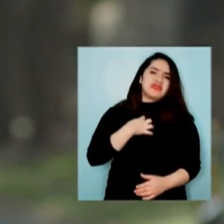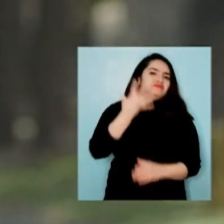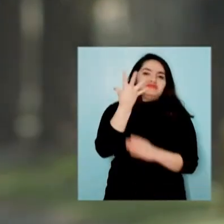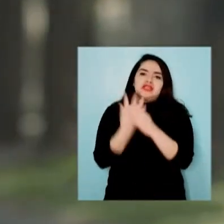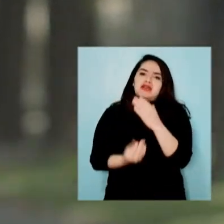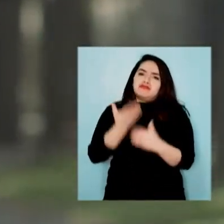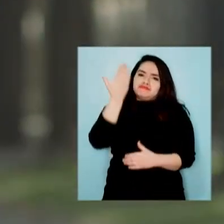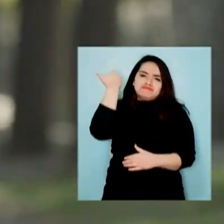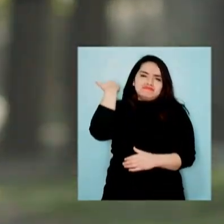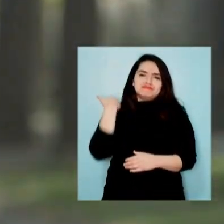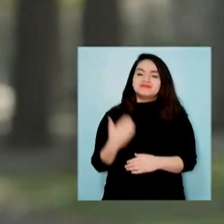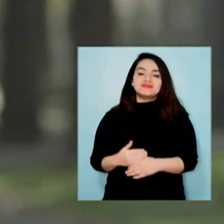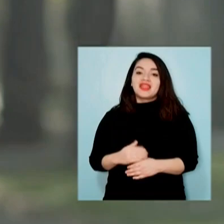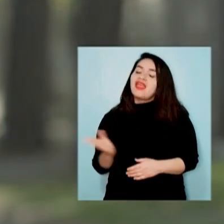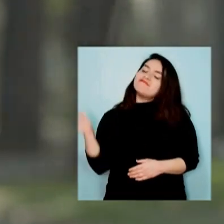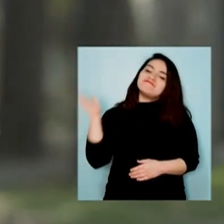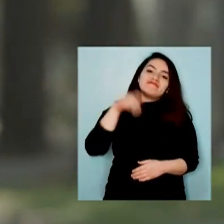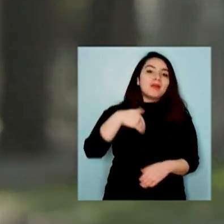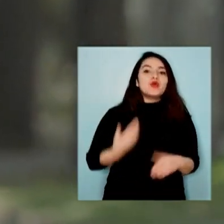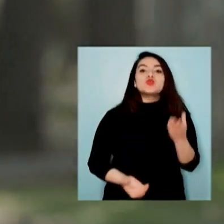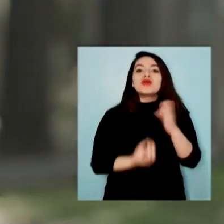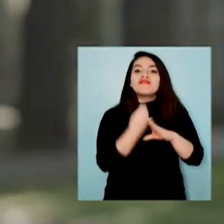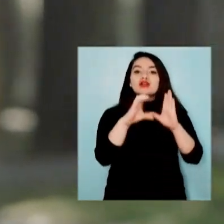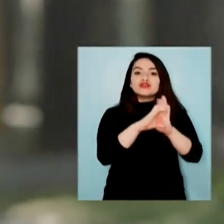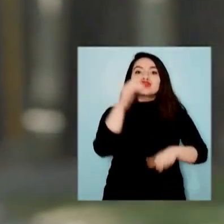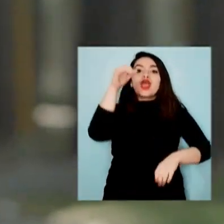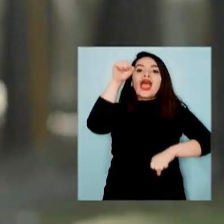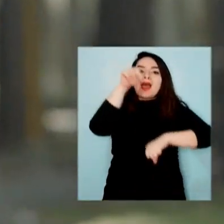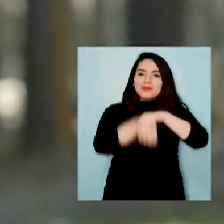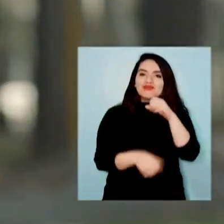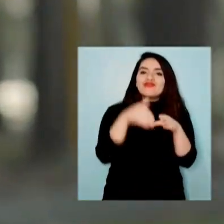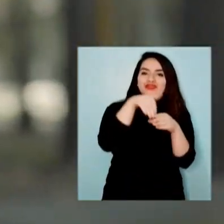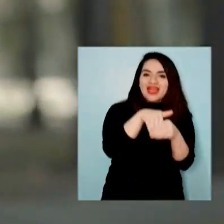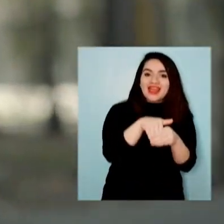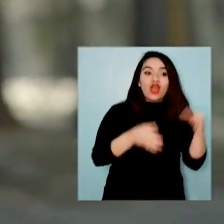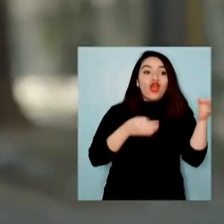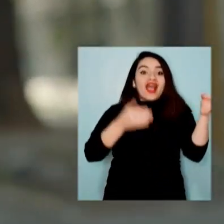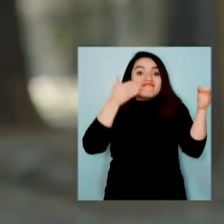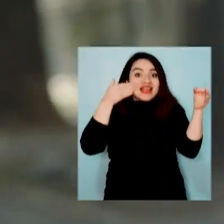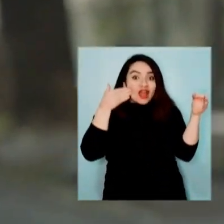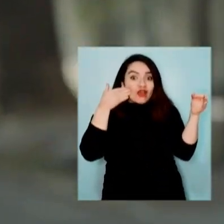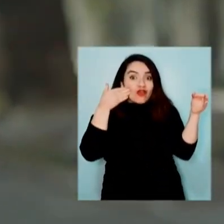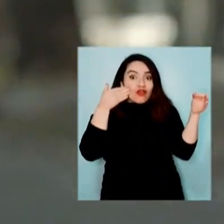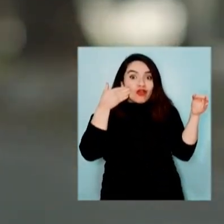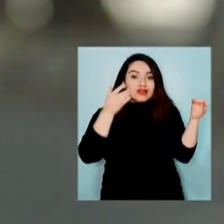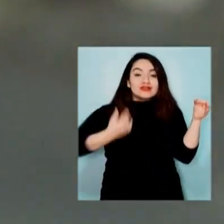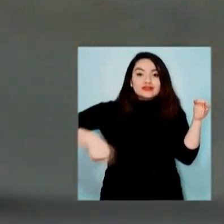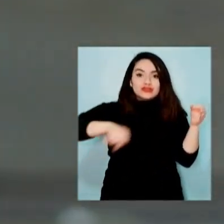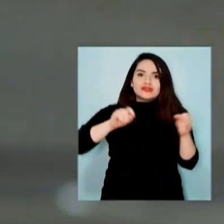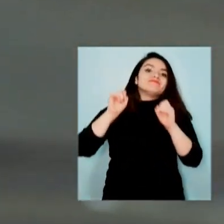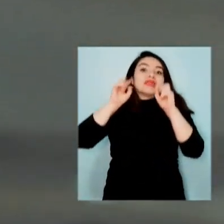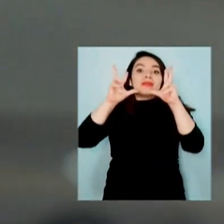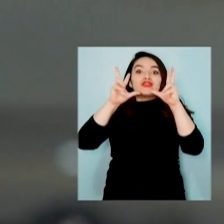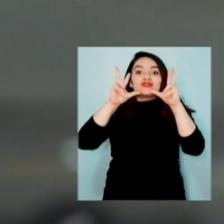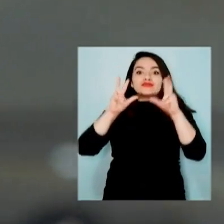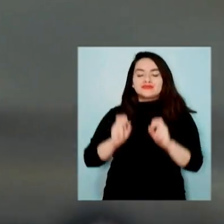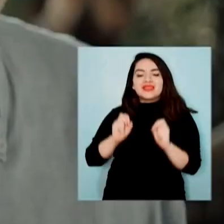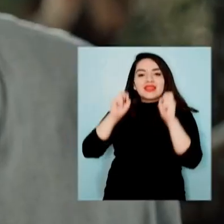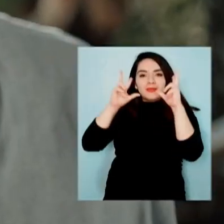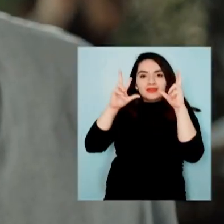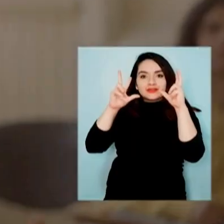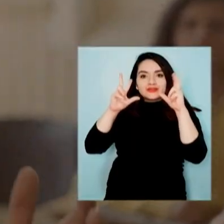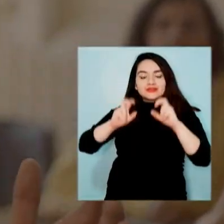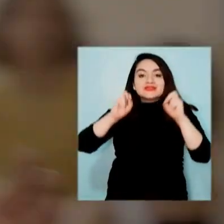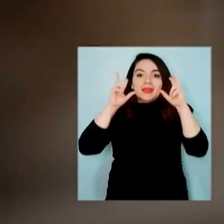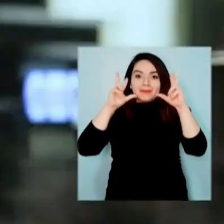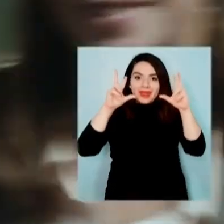saben... Es que el mío lo perdimos hace rato. Así que vamos a votar a prueba para tomar esa hoja en blanco y así...